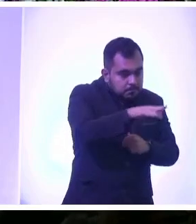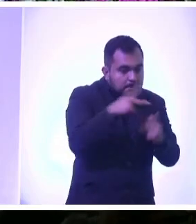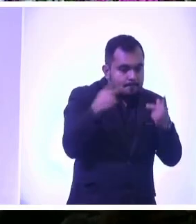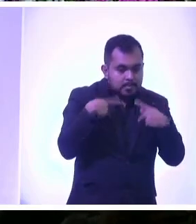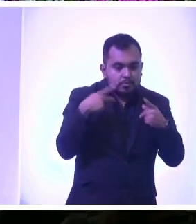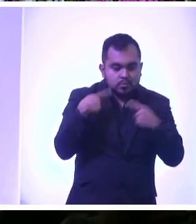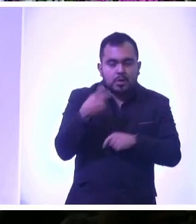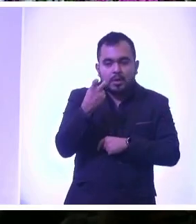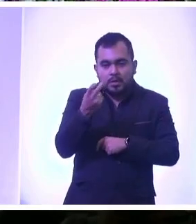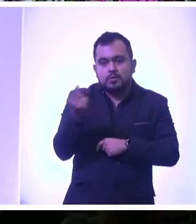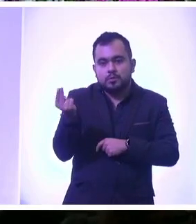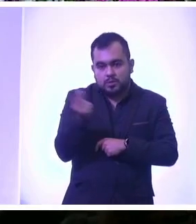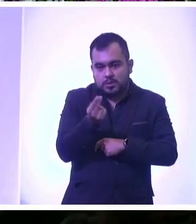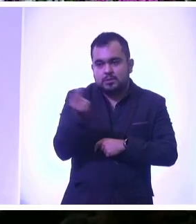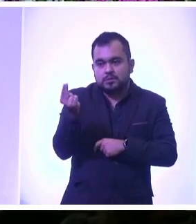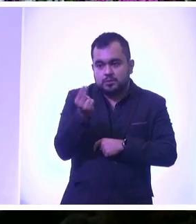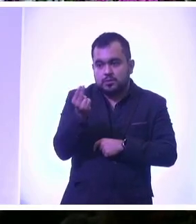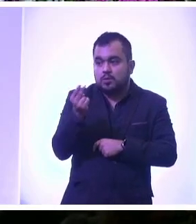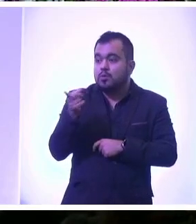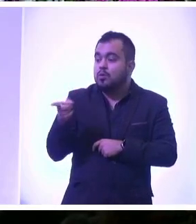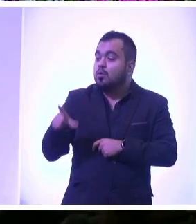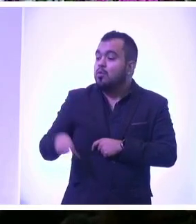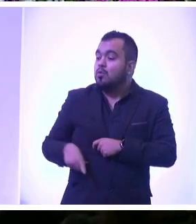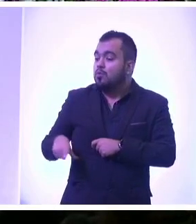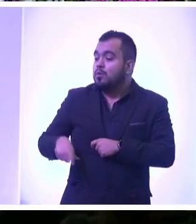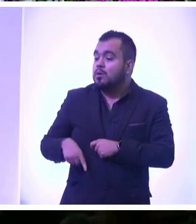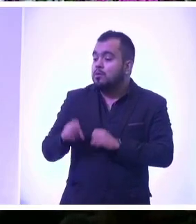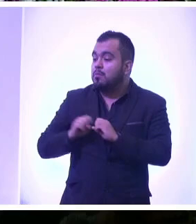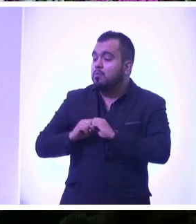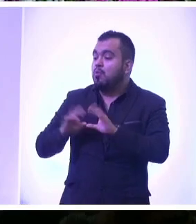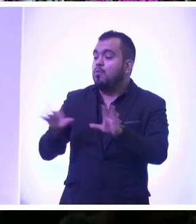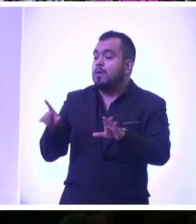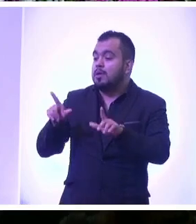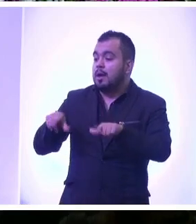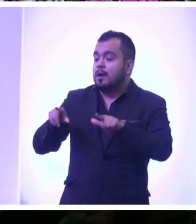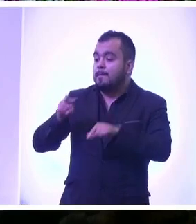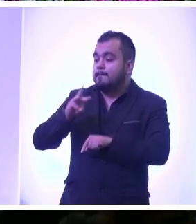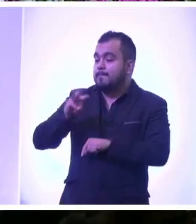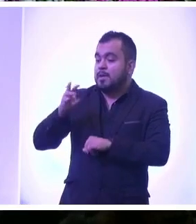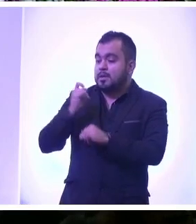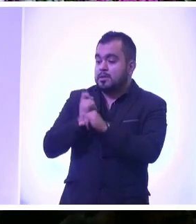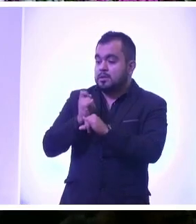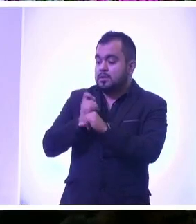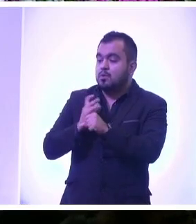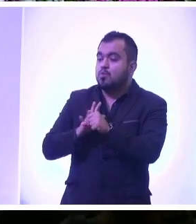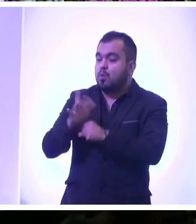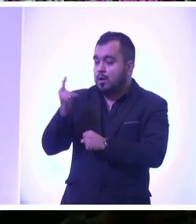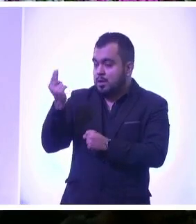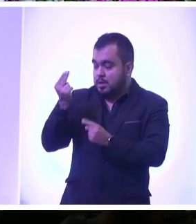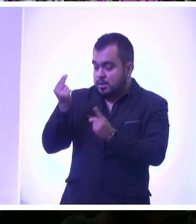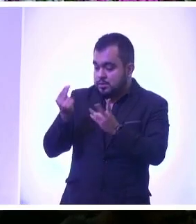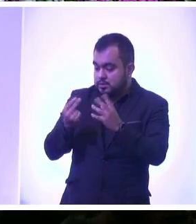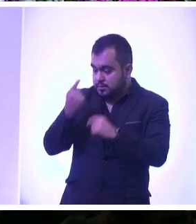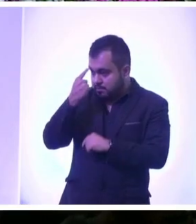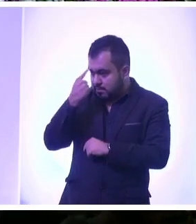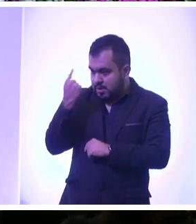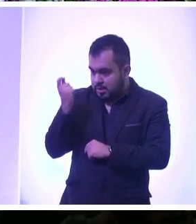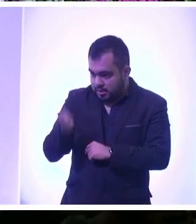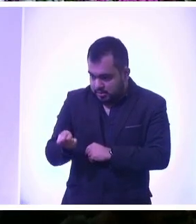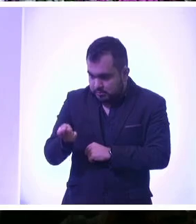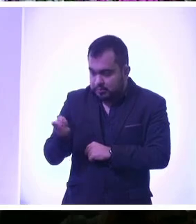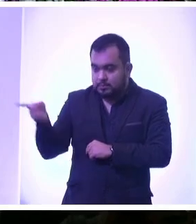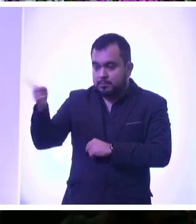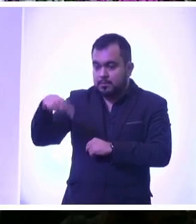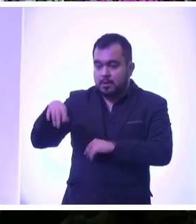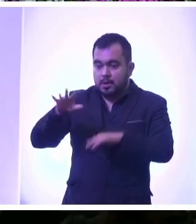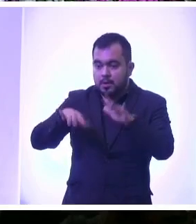necesitamos No nada más un gobierno que publique una página de internet Cuáles son los requisitos para si ustedes de repente están y